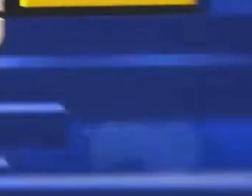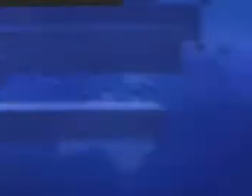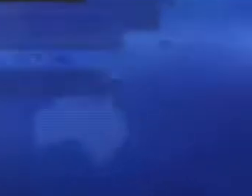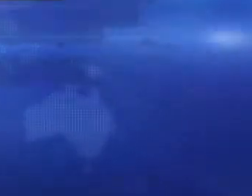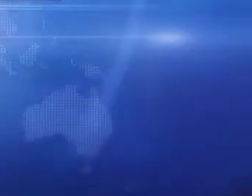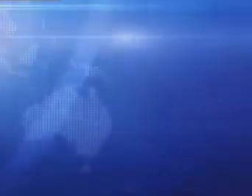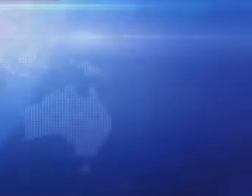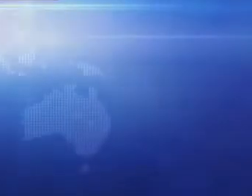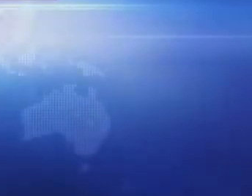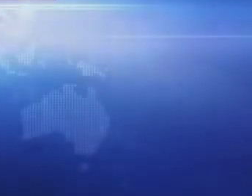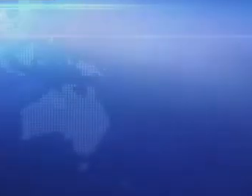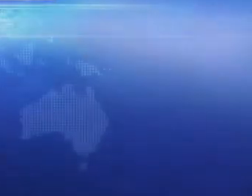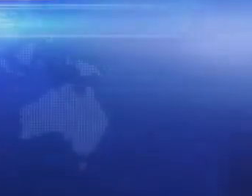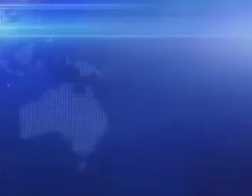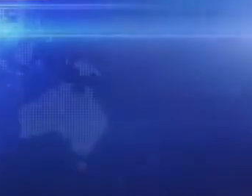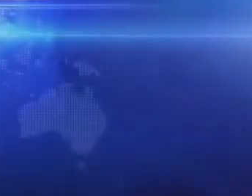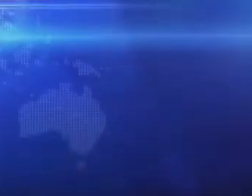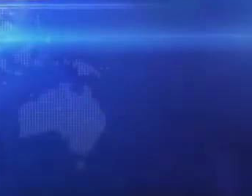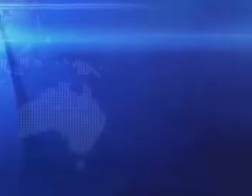ver.